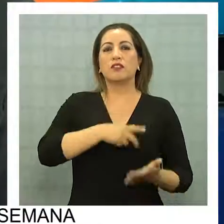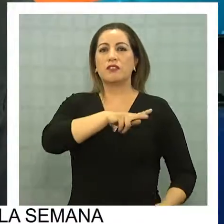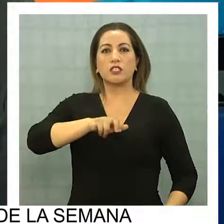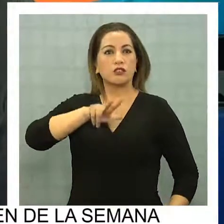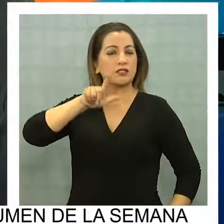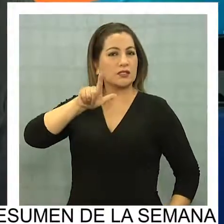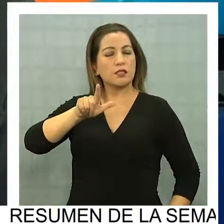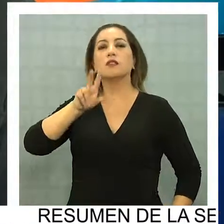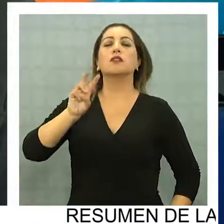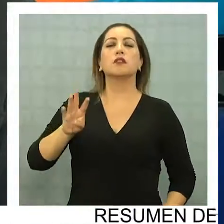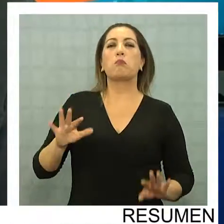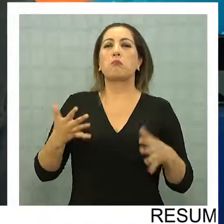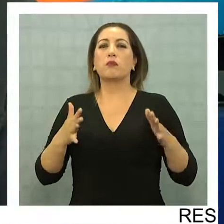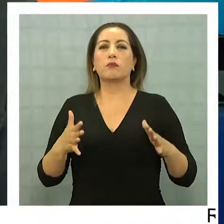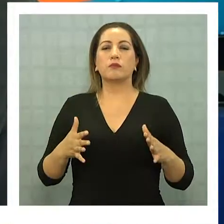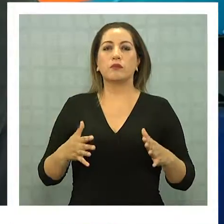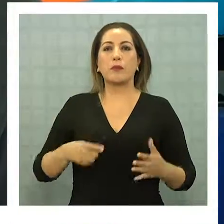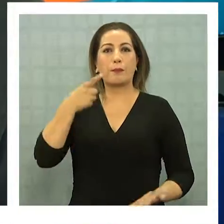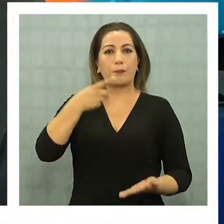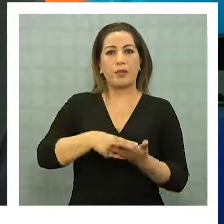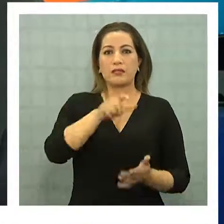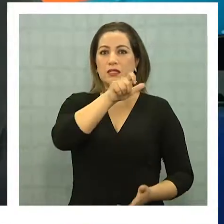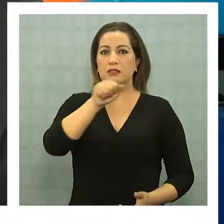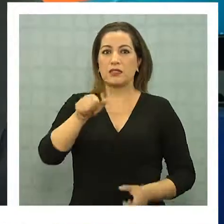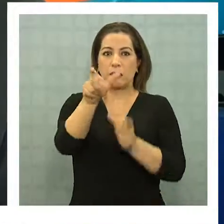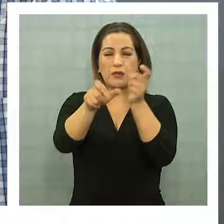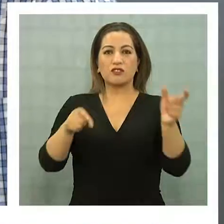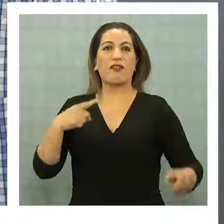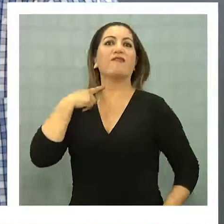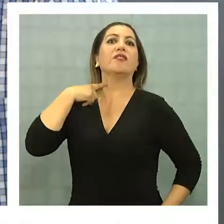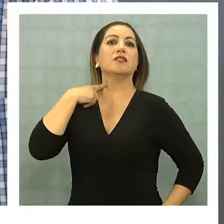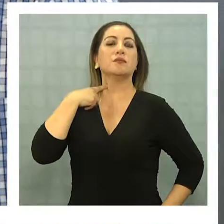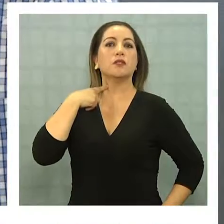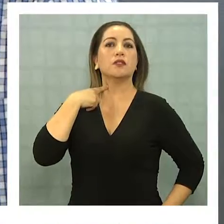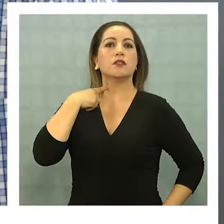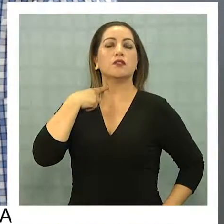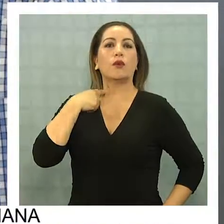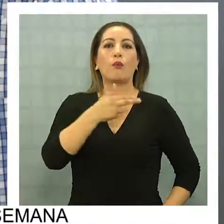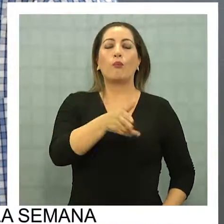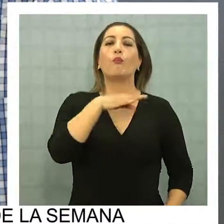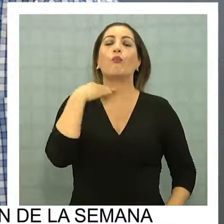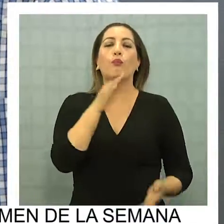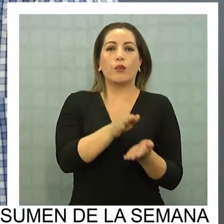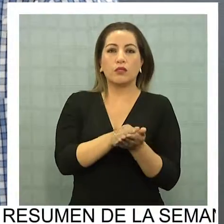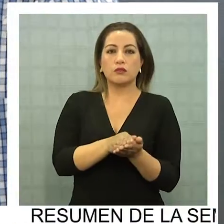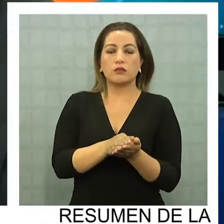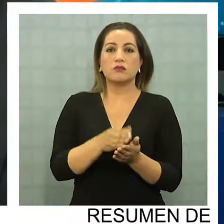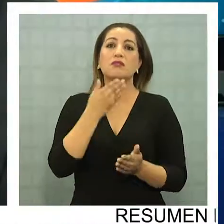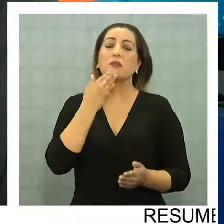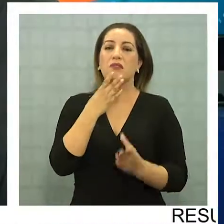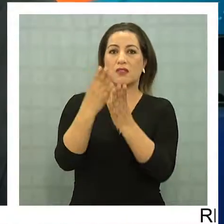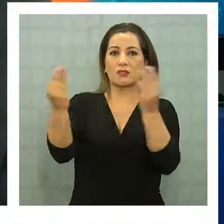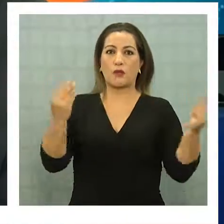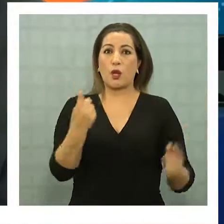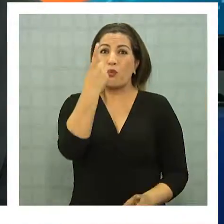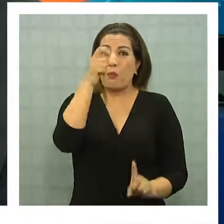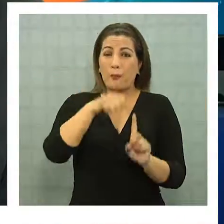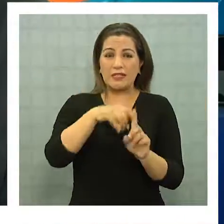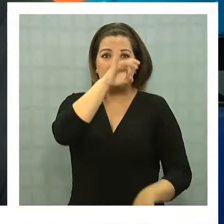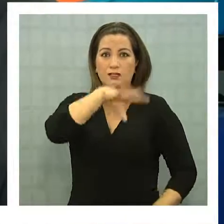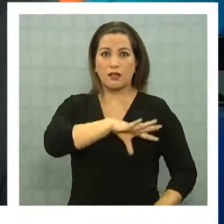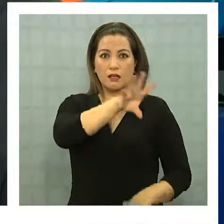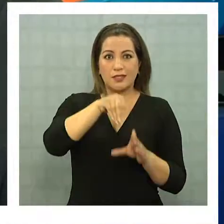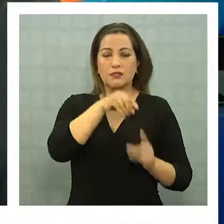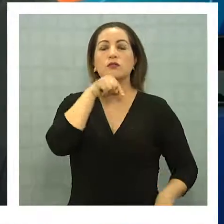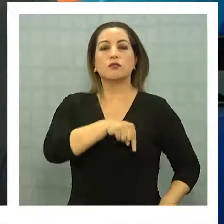mes después del golpe, se calculan que hay 1.600 personas víctimas, ejecutados, muertos o desaparecidos, en un mes en